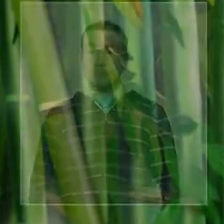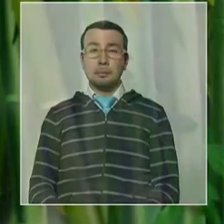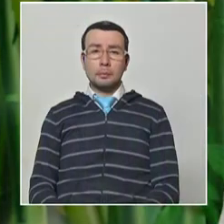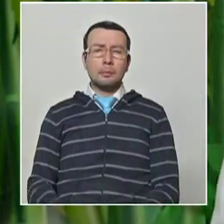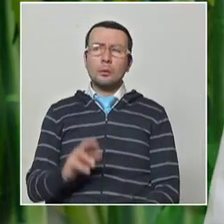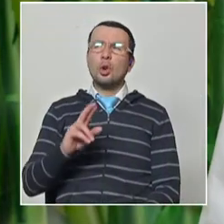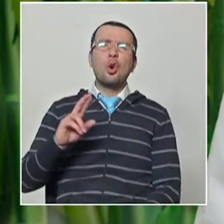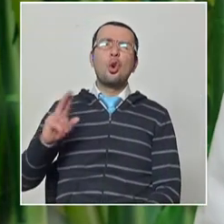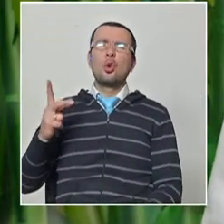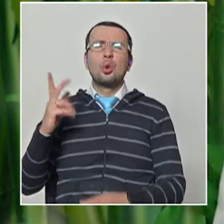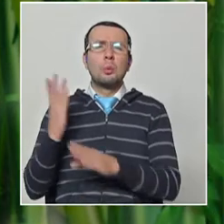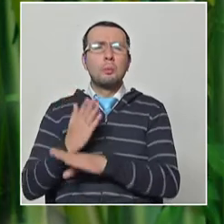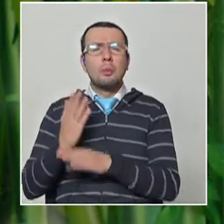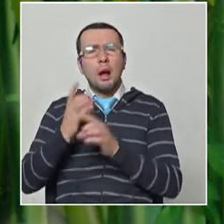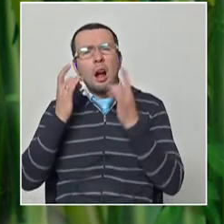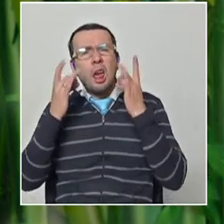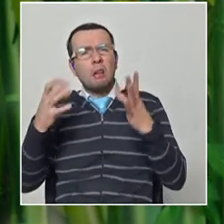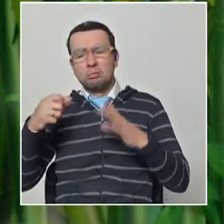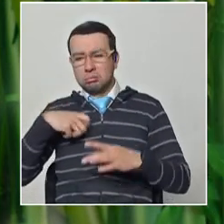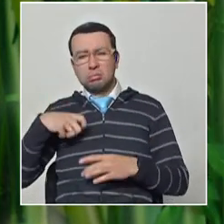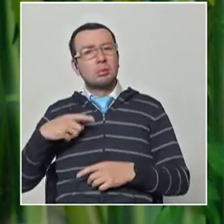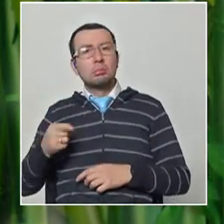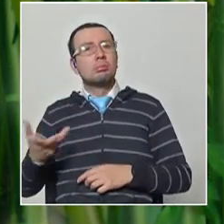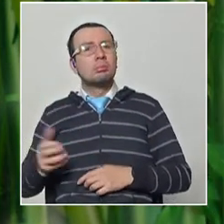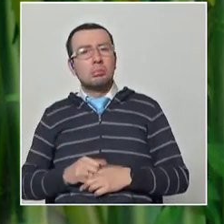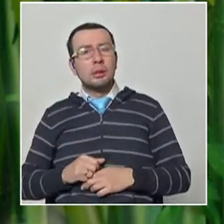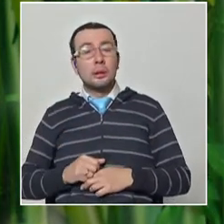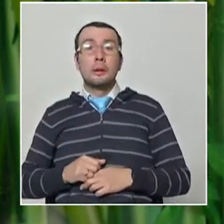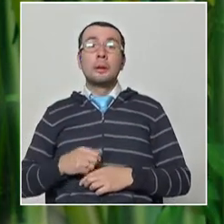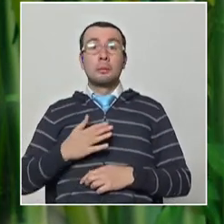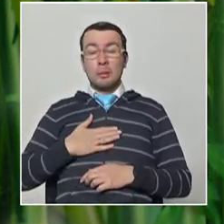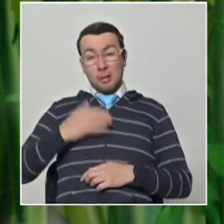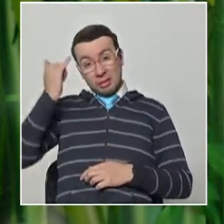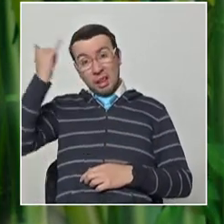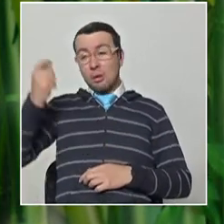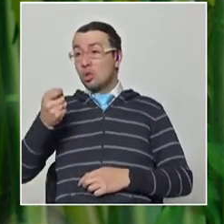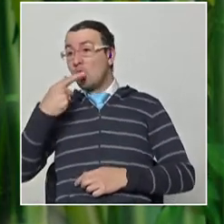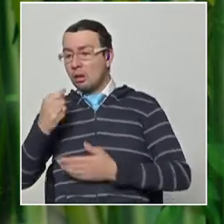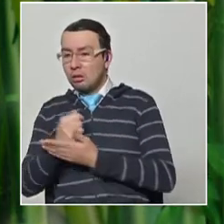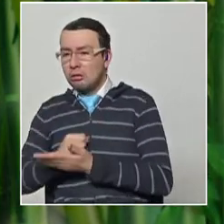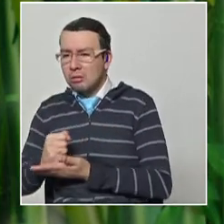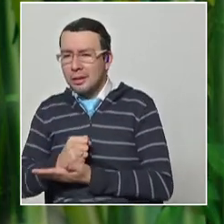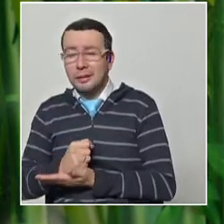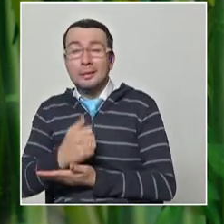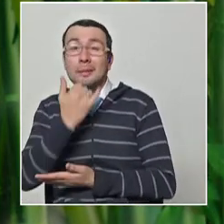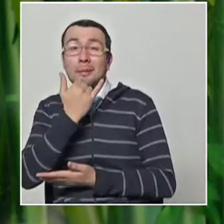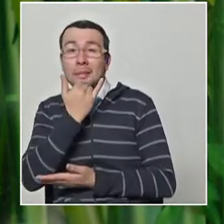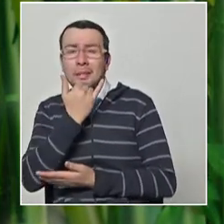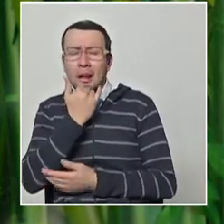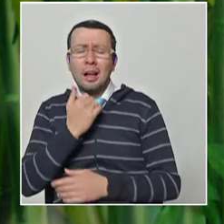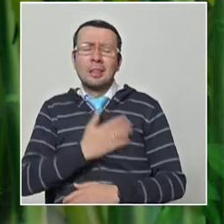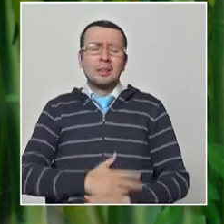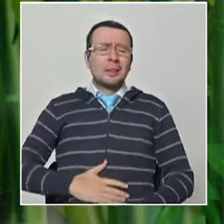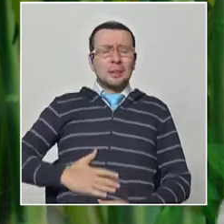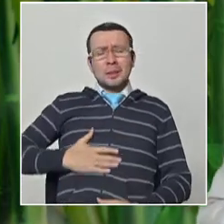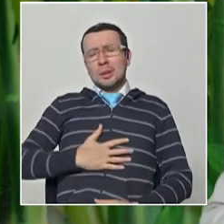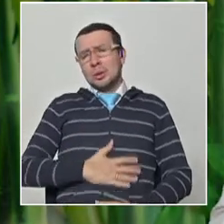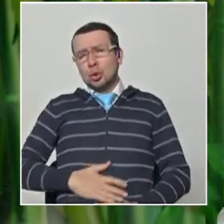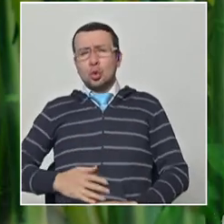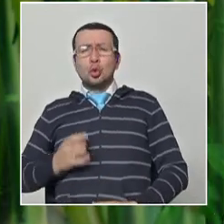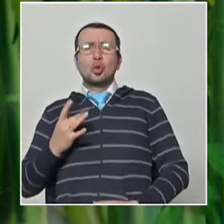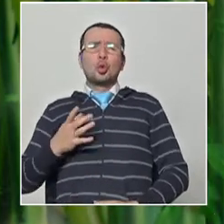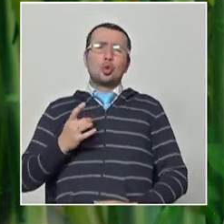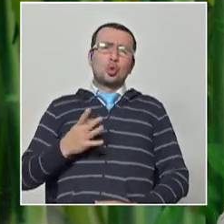otro de los problemas graves que nosotros tenemos con la automedicación es el famoso dolor abdominal entonces vuelve la